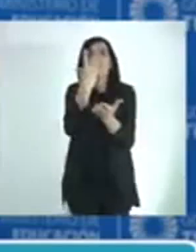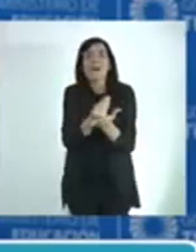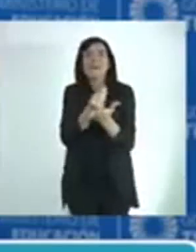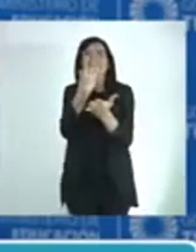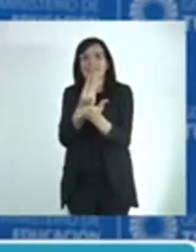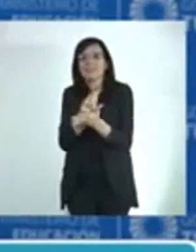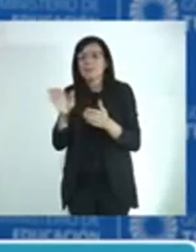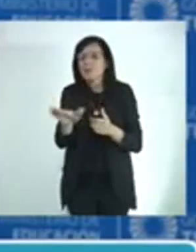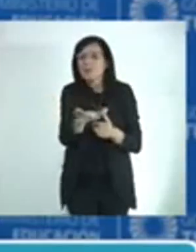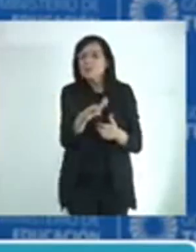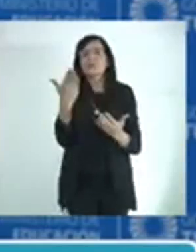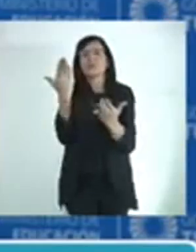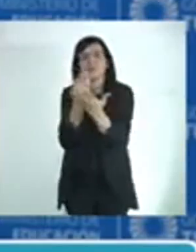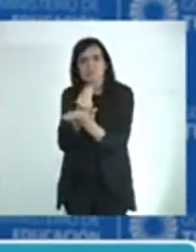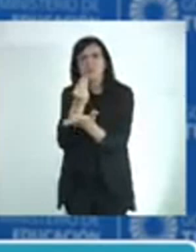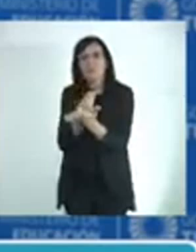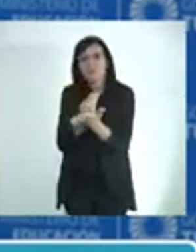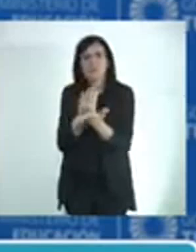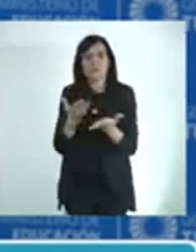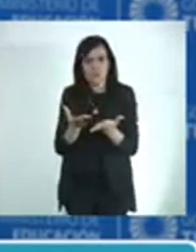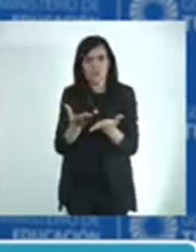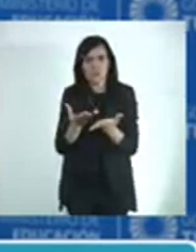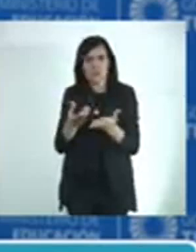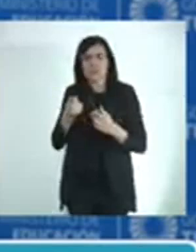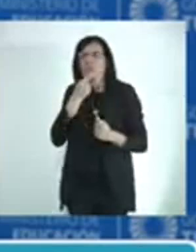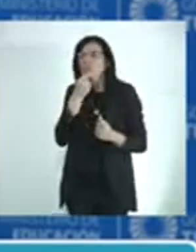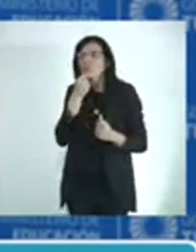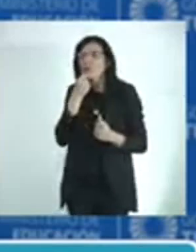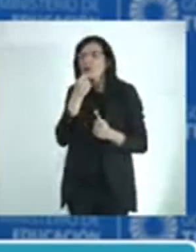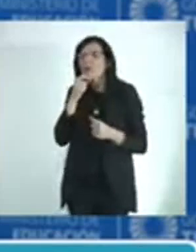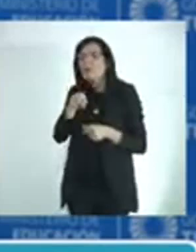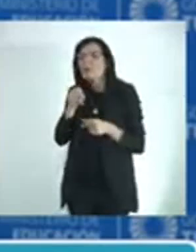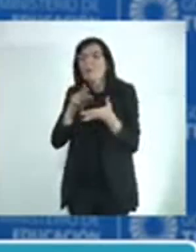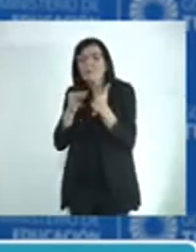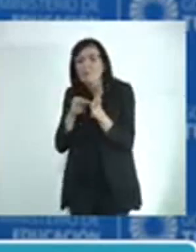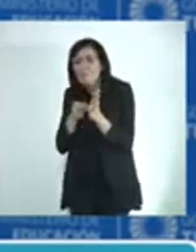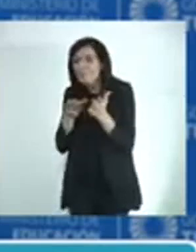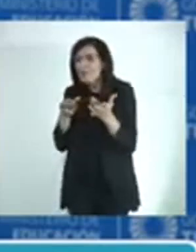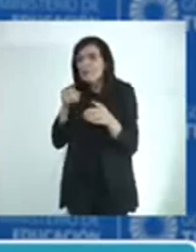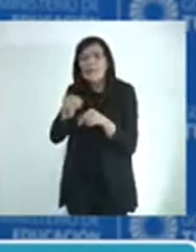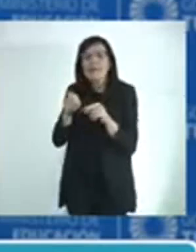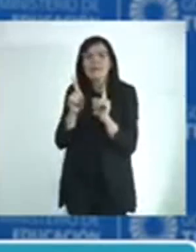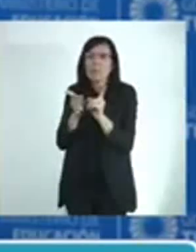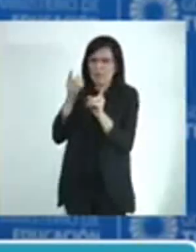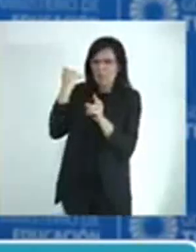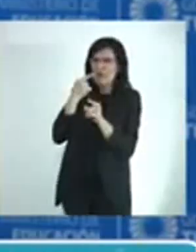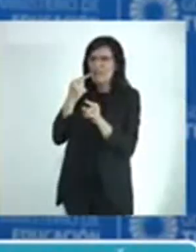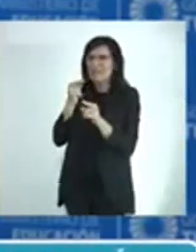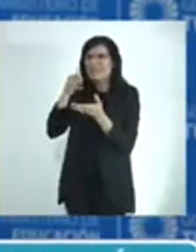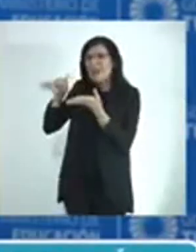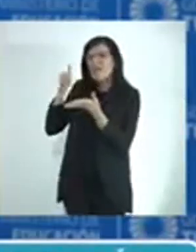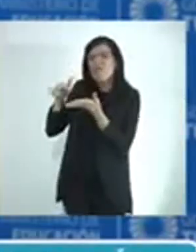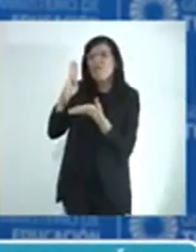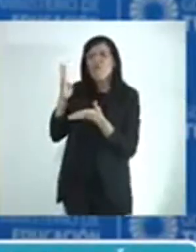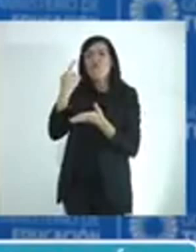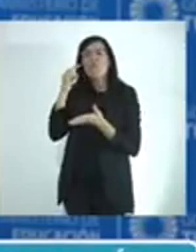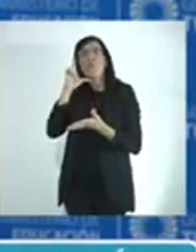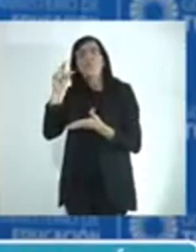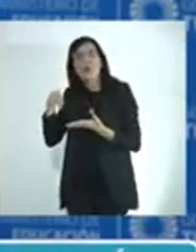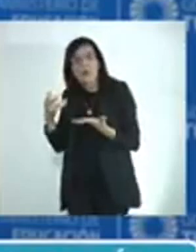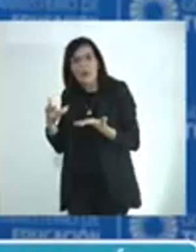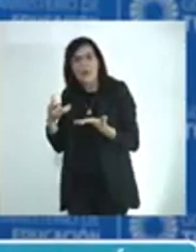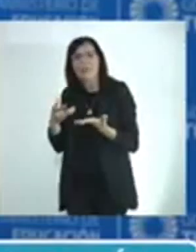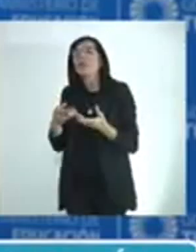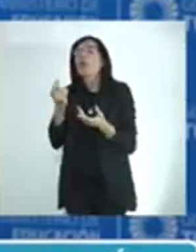que está sufriendo bullying, cuando está sufriendo acoso, de repente su problemática, su palabra es realmente escuchada por los